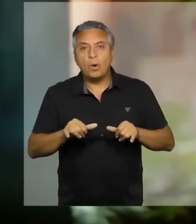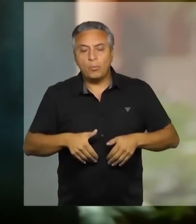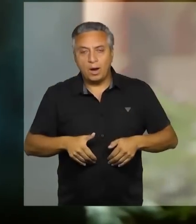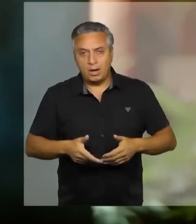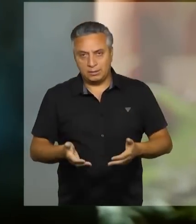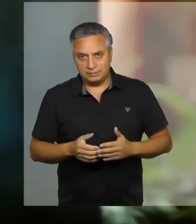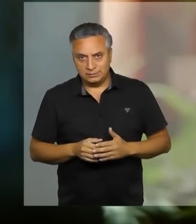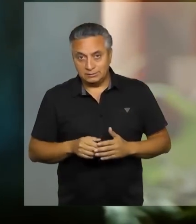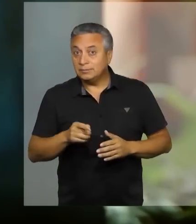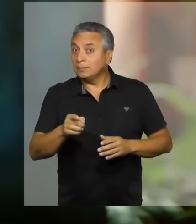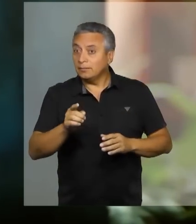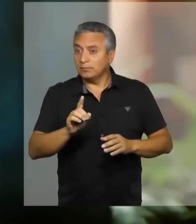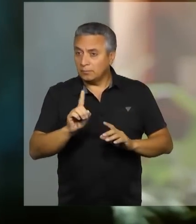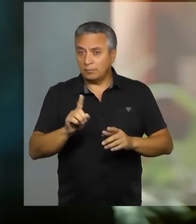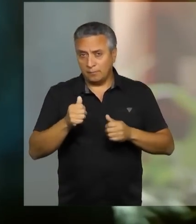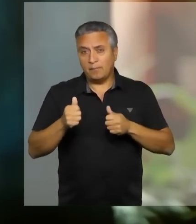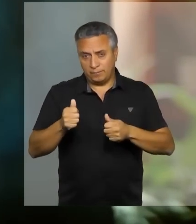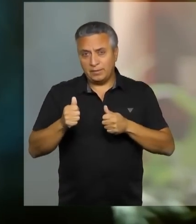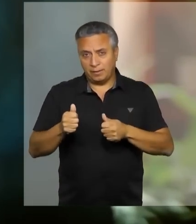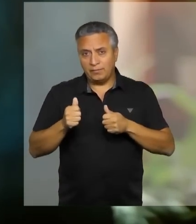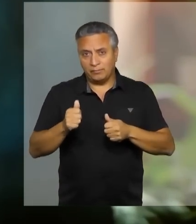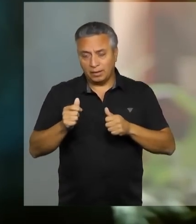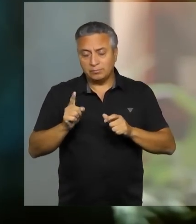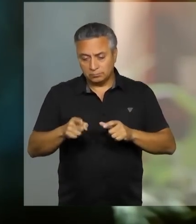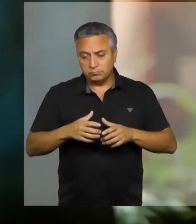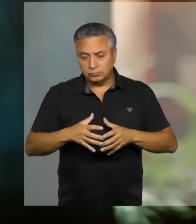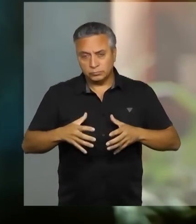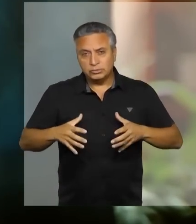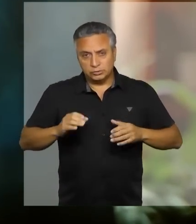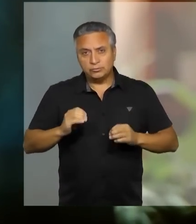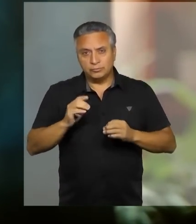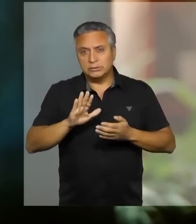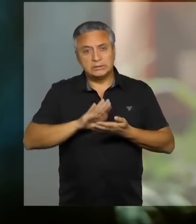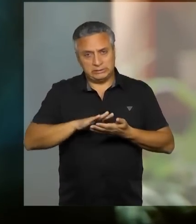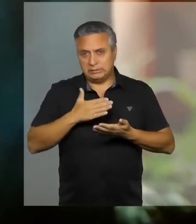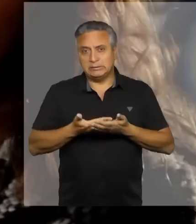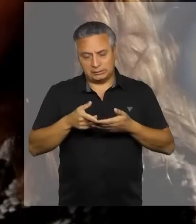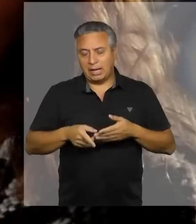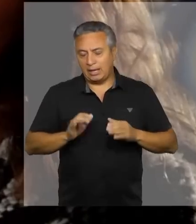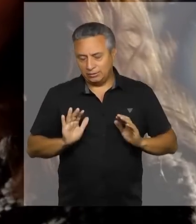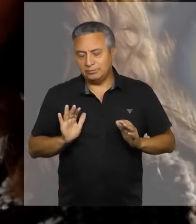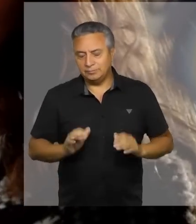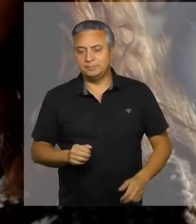Bien. Está creciendo fuerte, sanita.